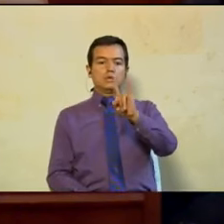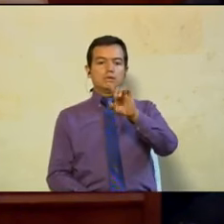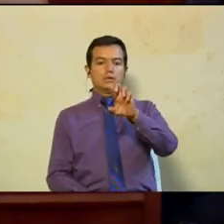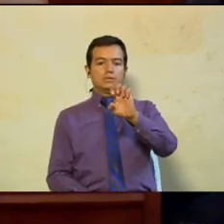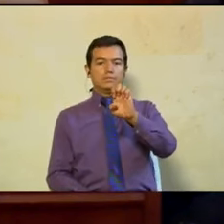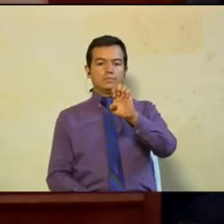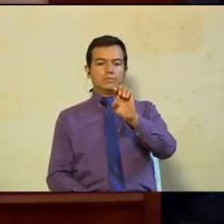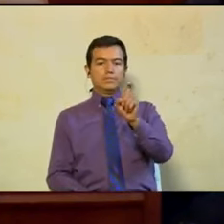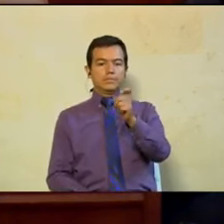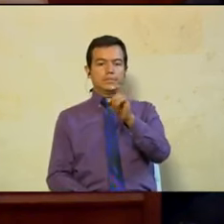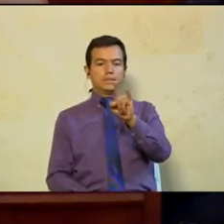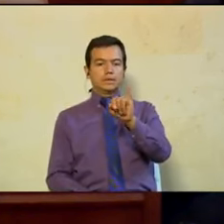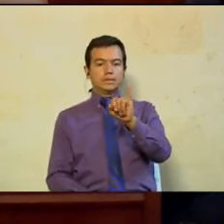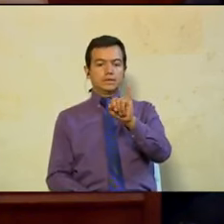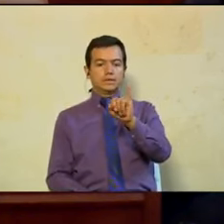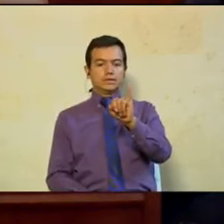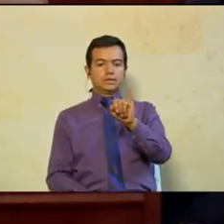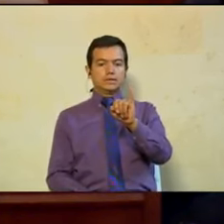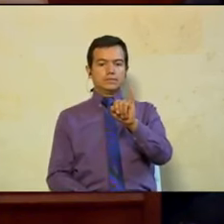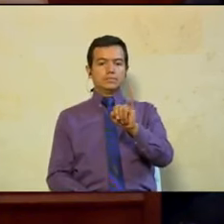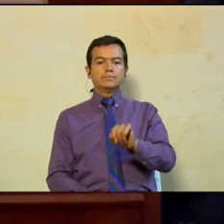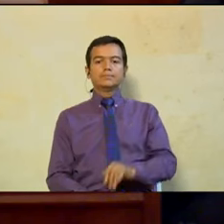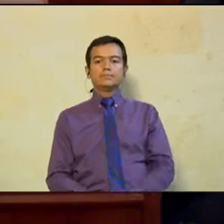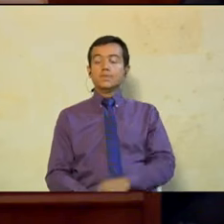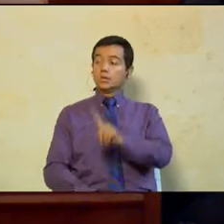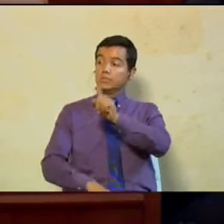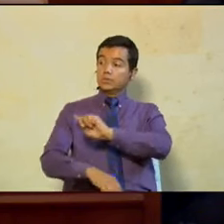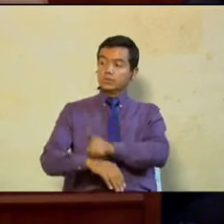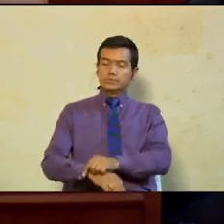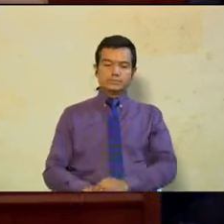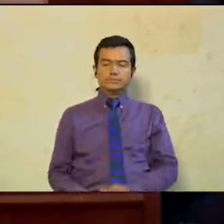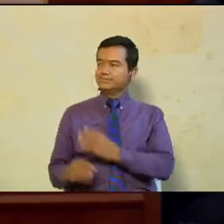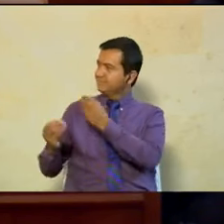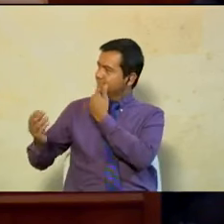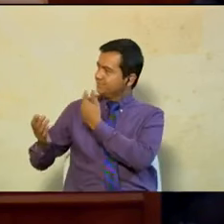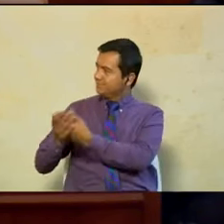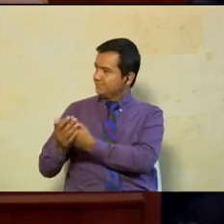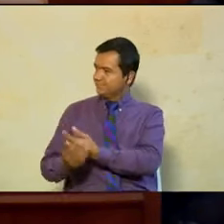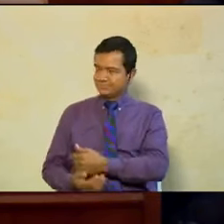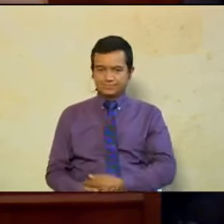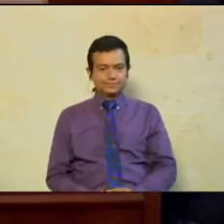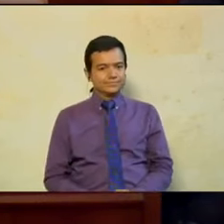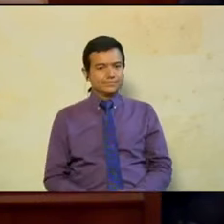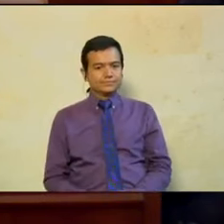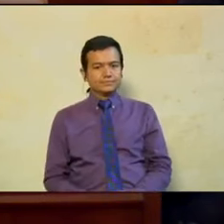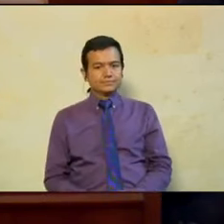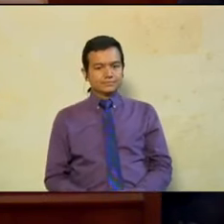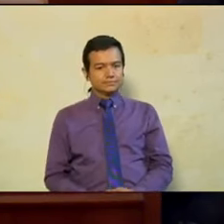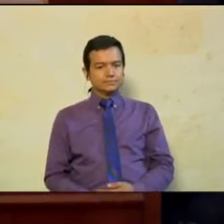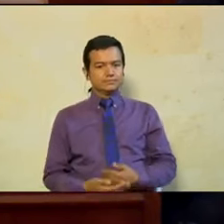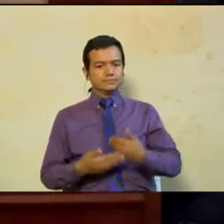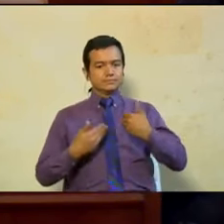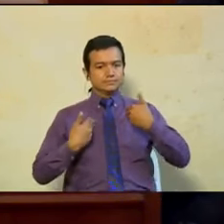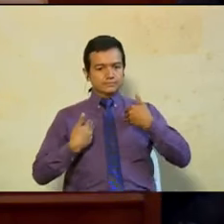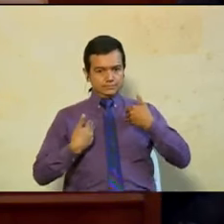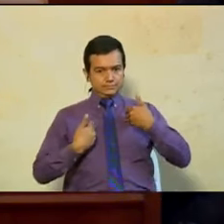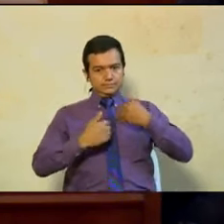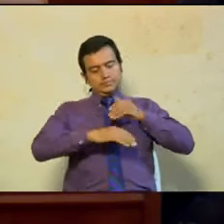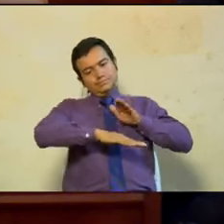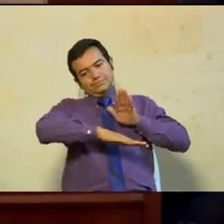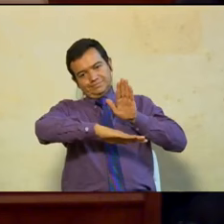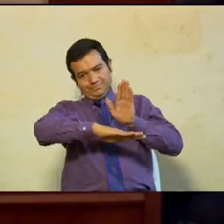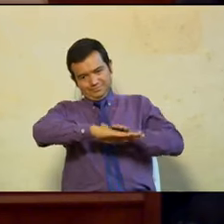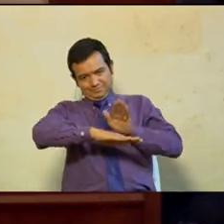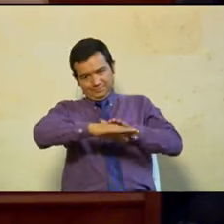doctor un minut gusto presidente Yo quiero Señor presente